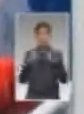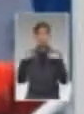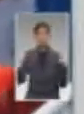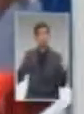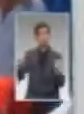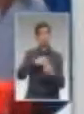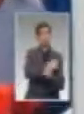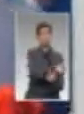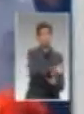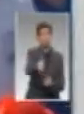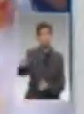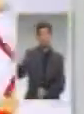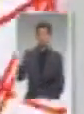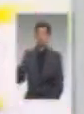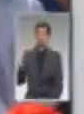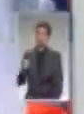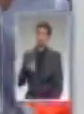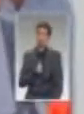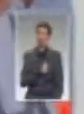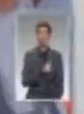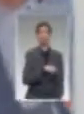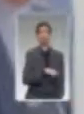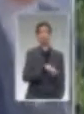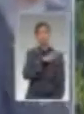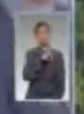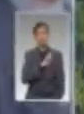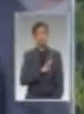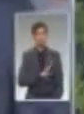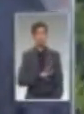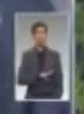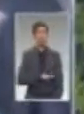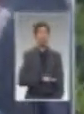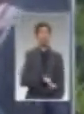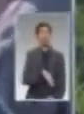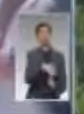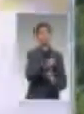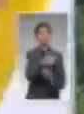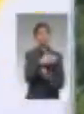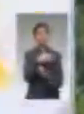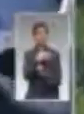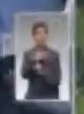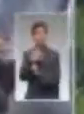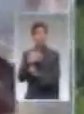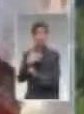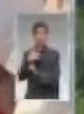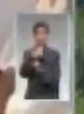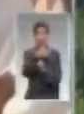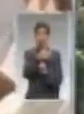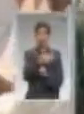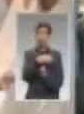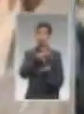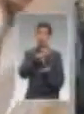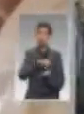abría sus brazos para recibirlo. Lo escuché esta mañana, lo encontré muy bueno también, muy acogedor, como usted dice.